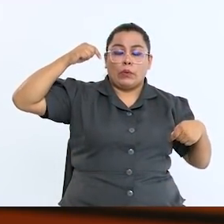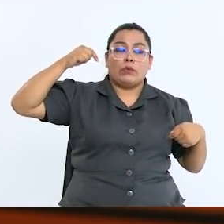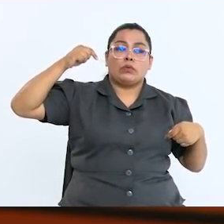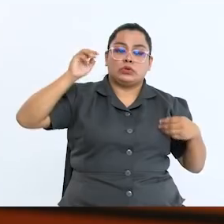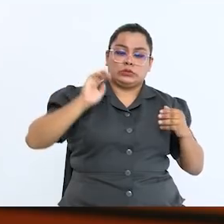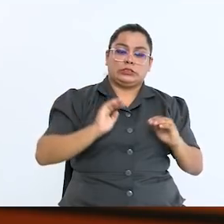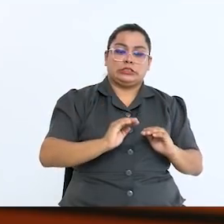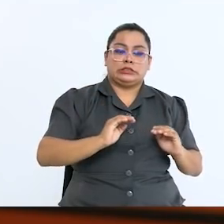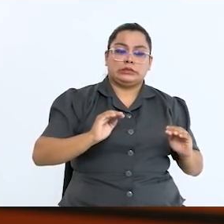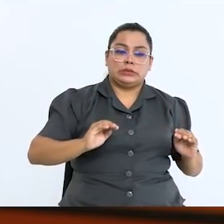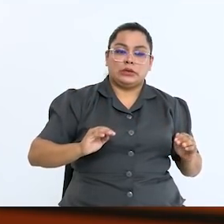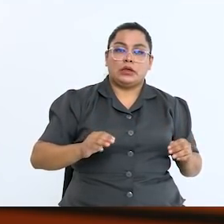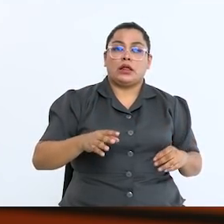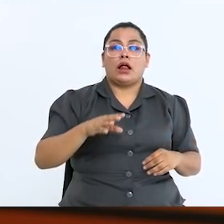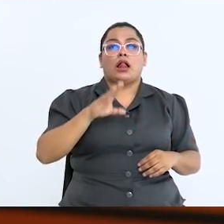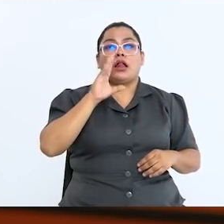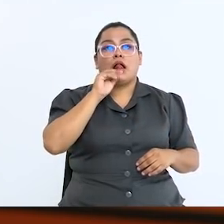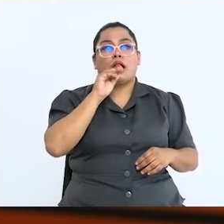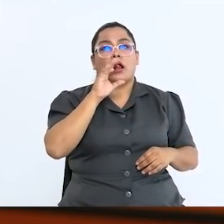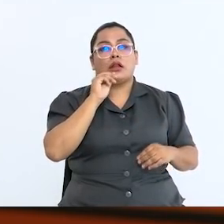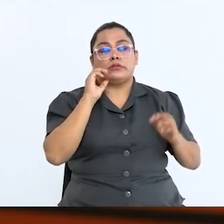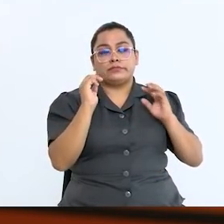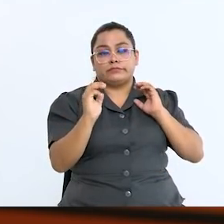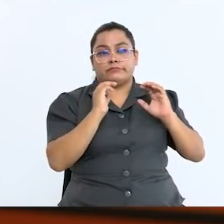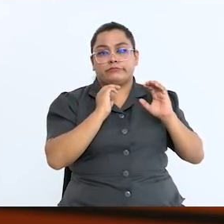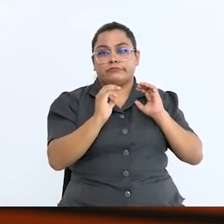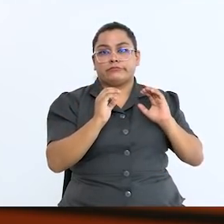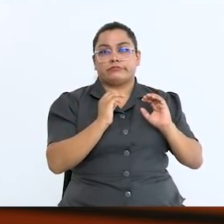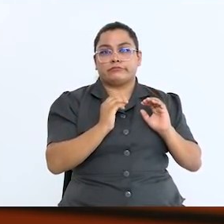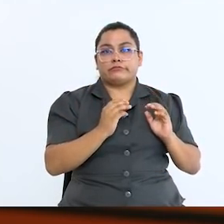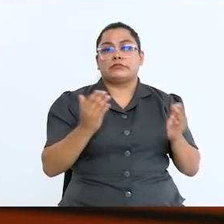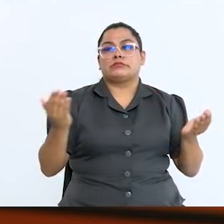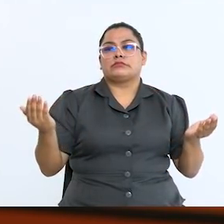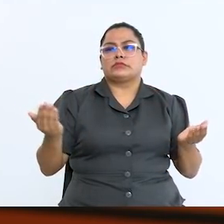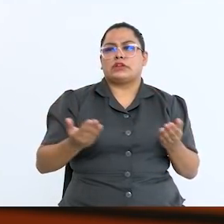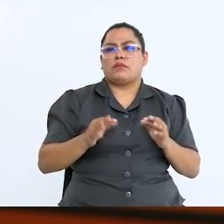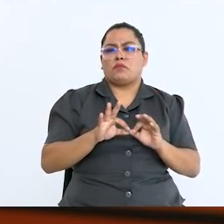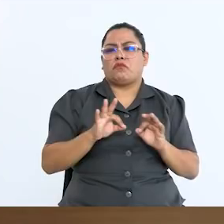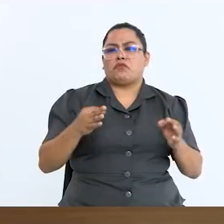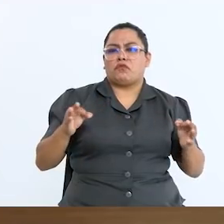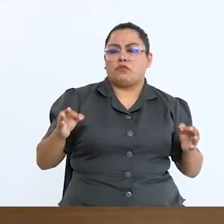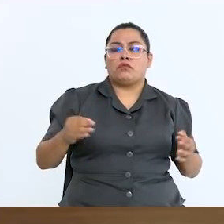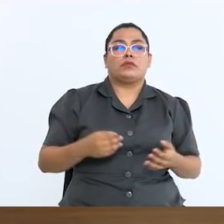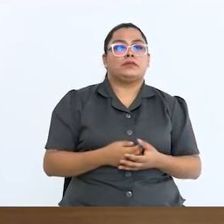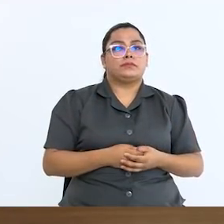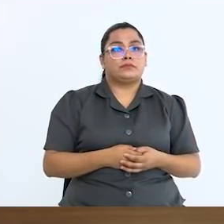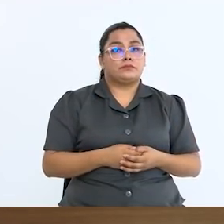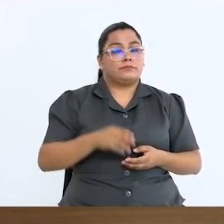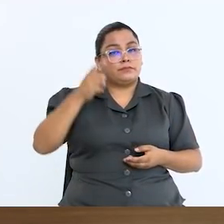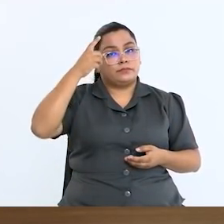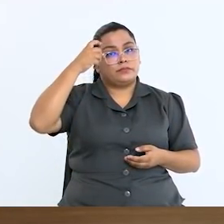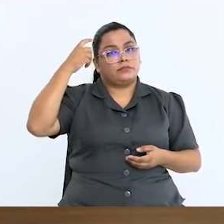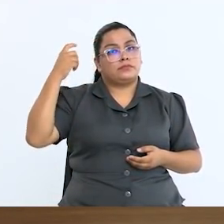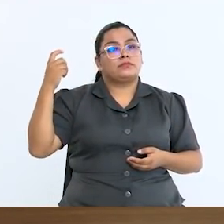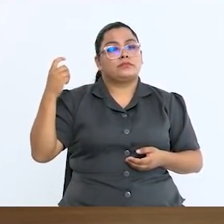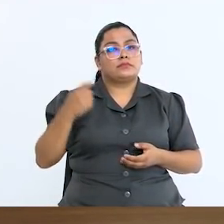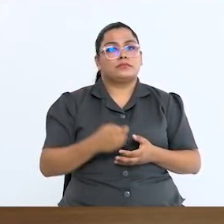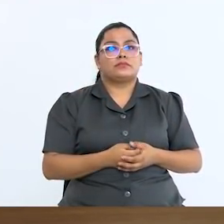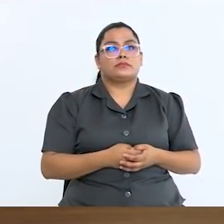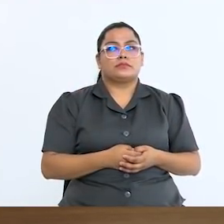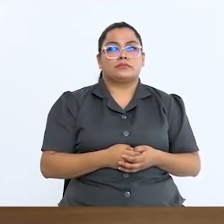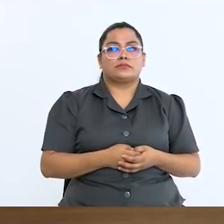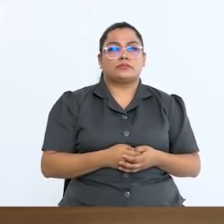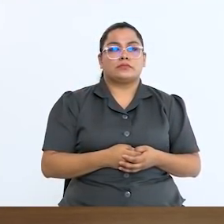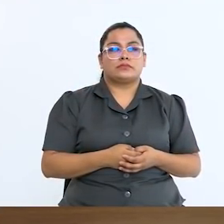ya es consciente, ¿verdad?, de que a la hora de hablar nosotros nos comunicamos y hacemos ciertas frases u oraciones. Recordemos